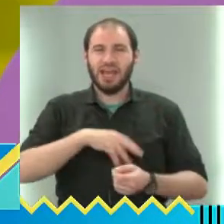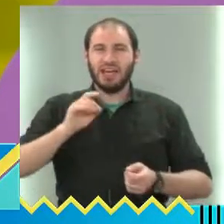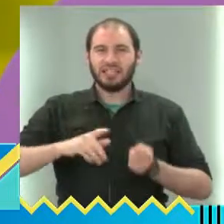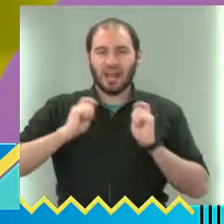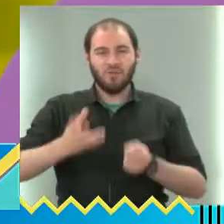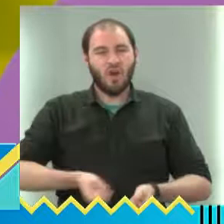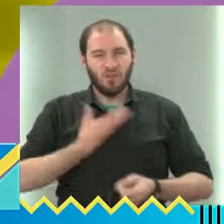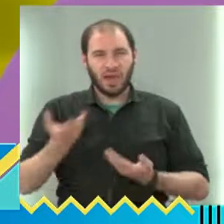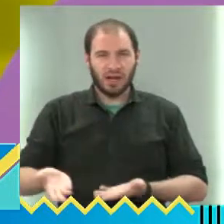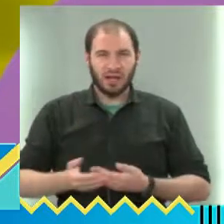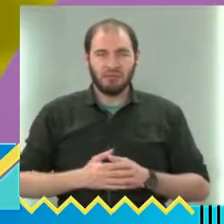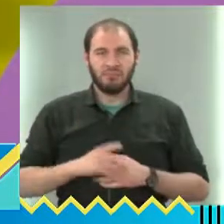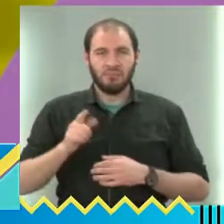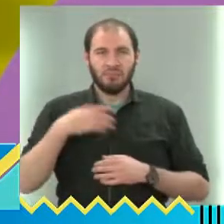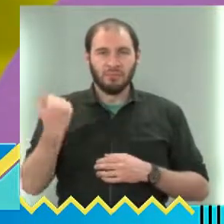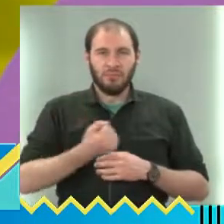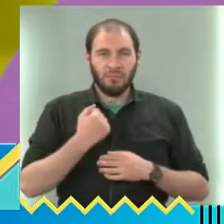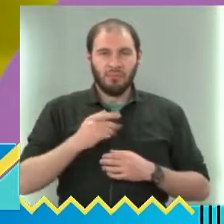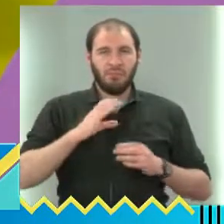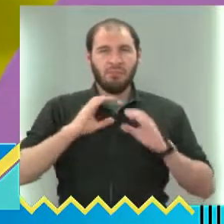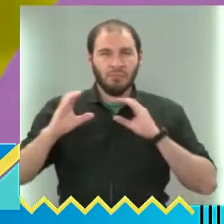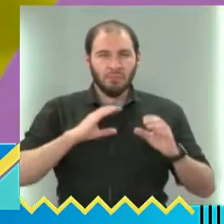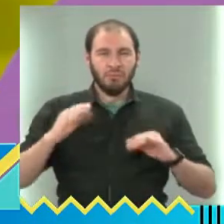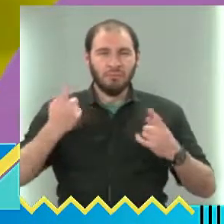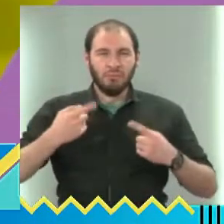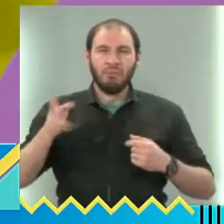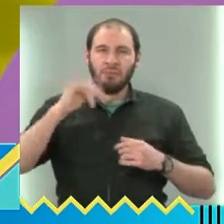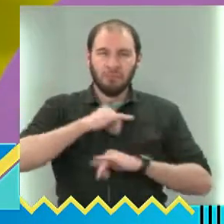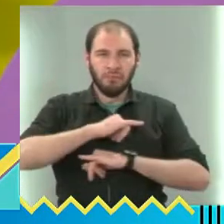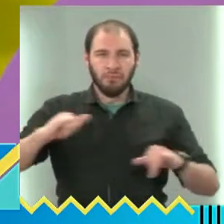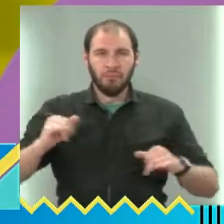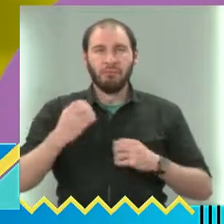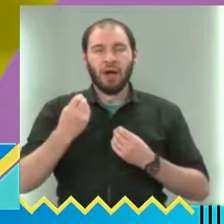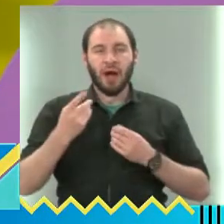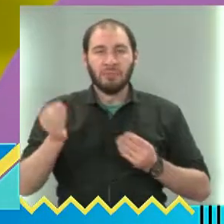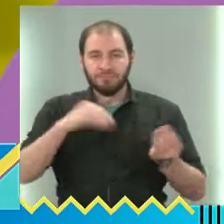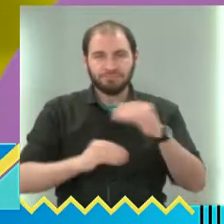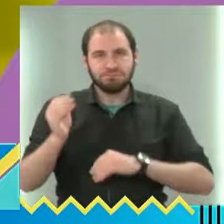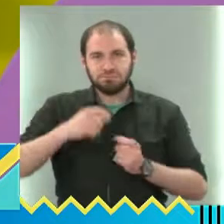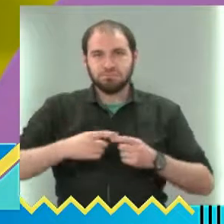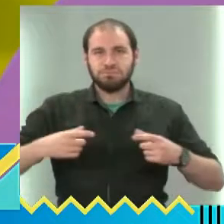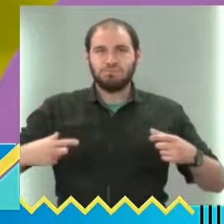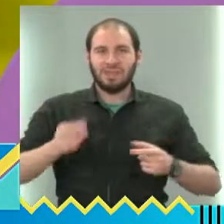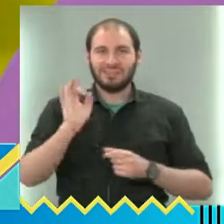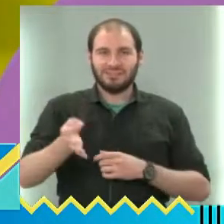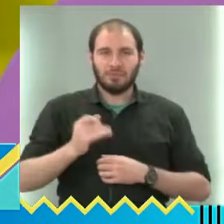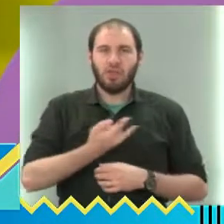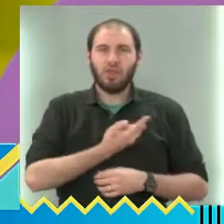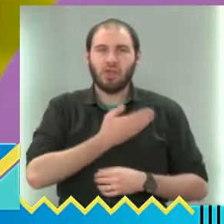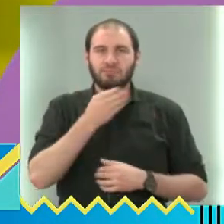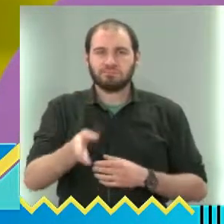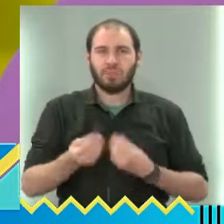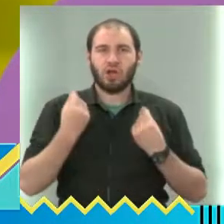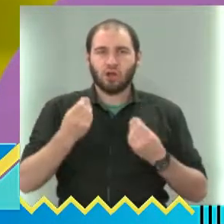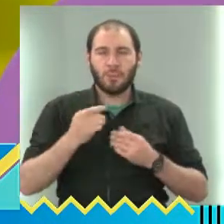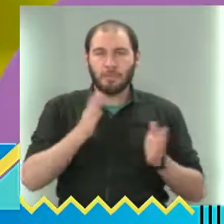de manera voluntaria. Por eso es importante comunicar, decir esto todos los días para que cada vez más y más personas sepan a dónde ir y